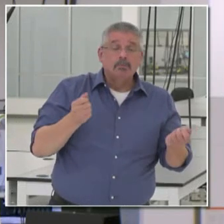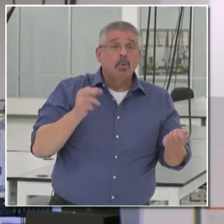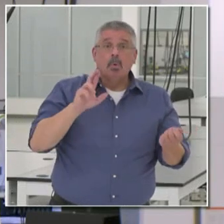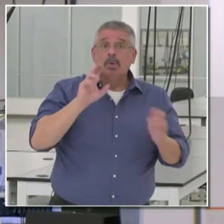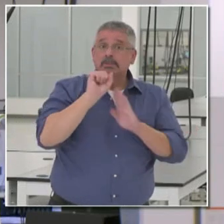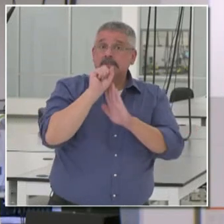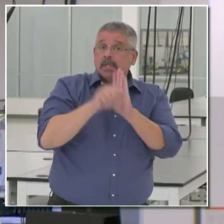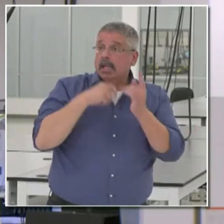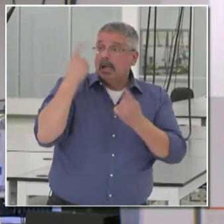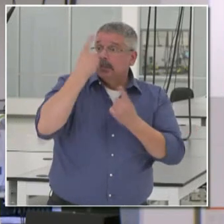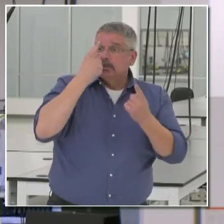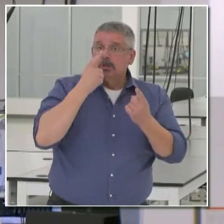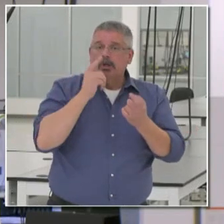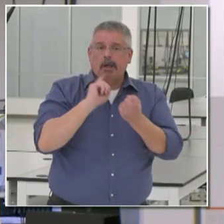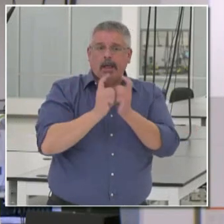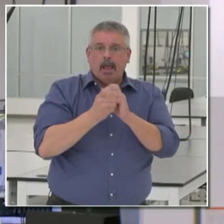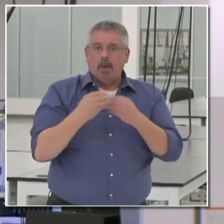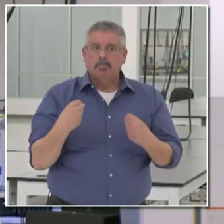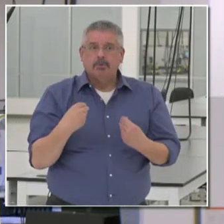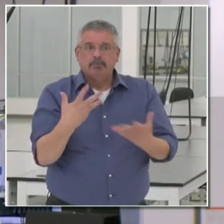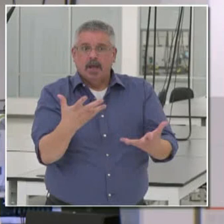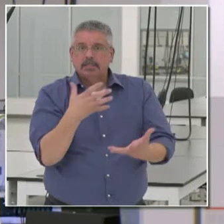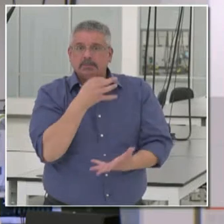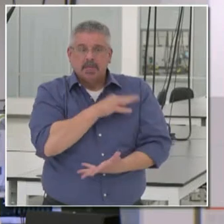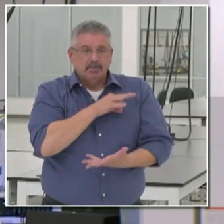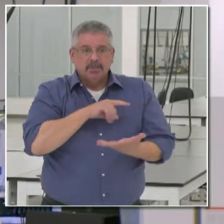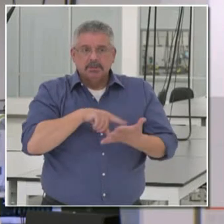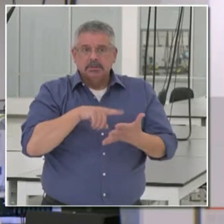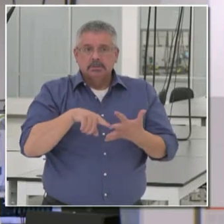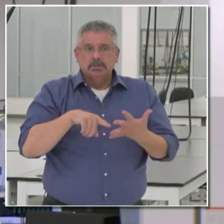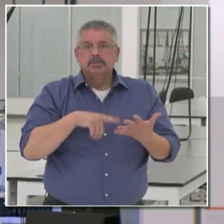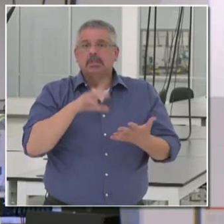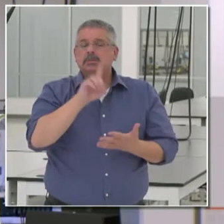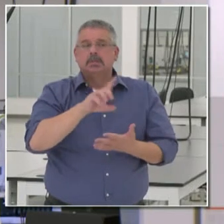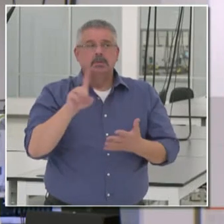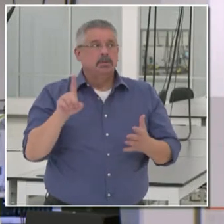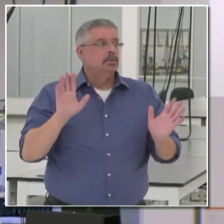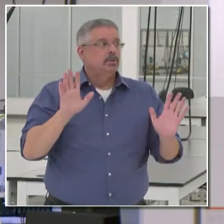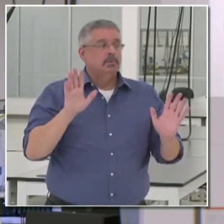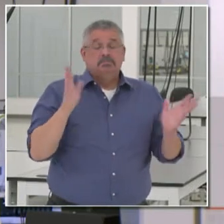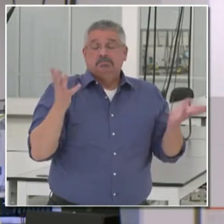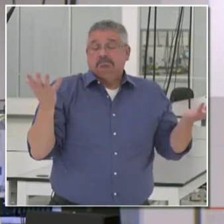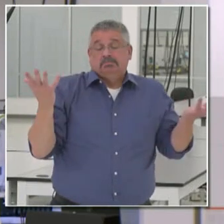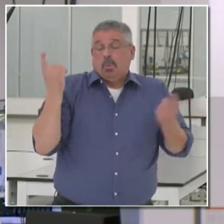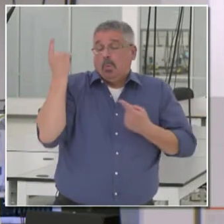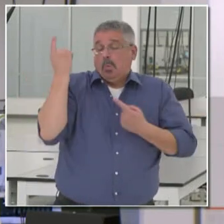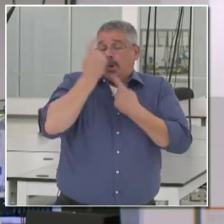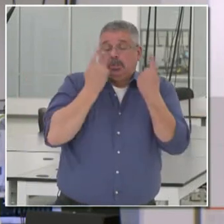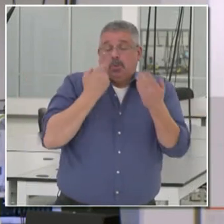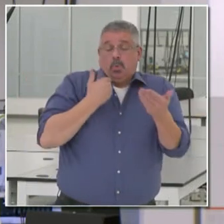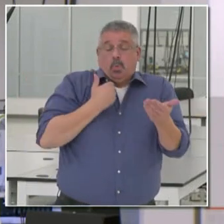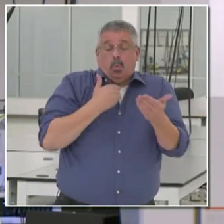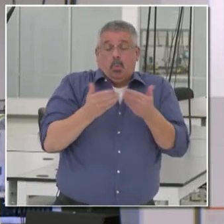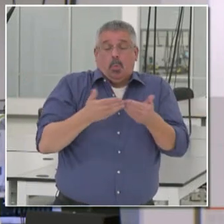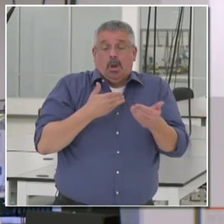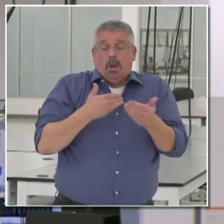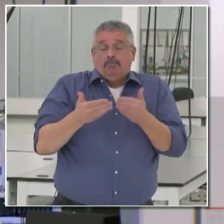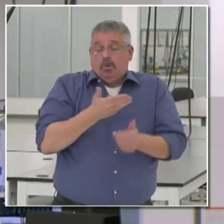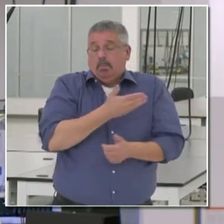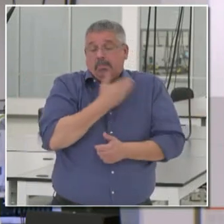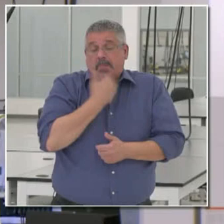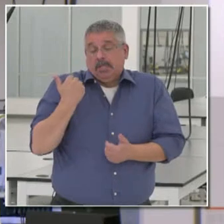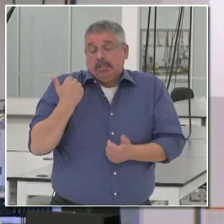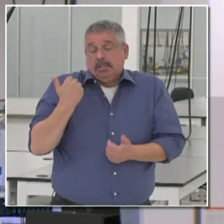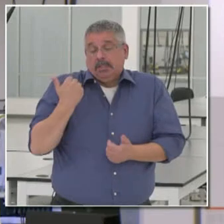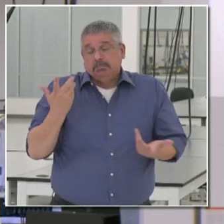puede resolverse este problema o el estado considerará a cambiar la forma que entrega estos beneficios pues consideremos